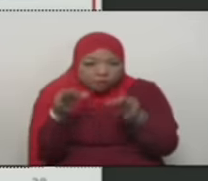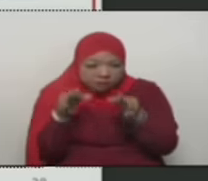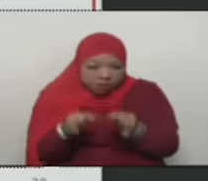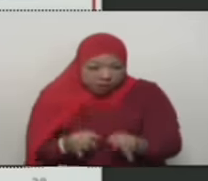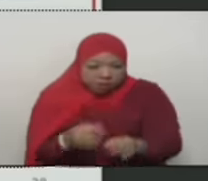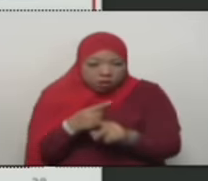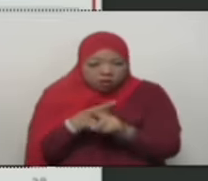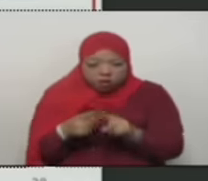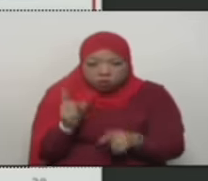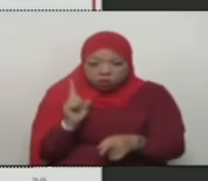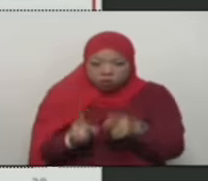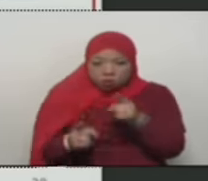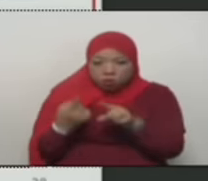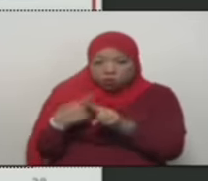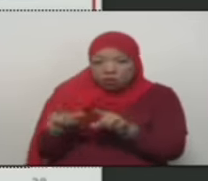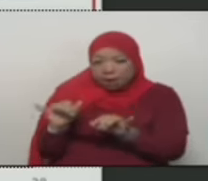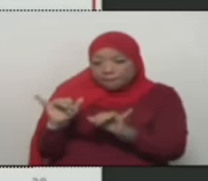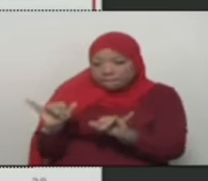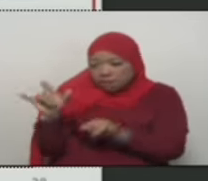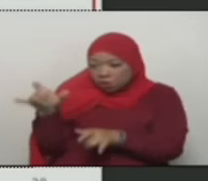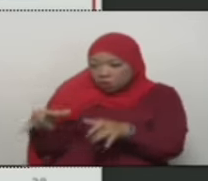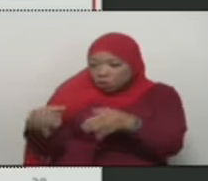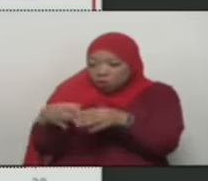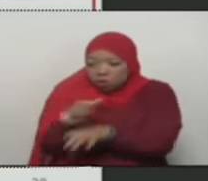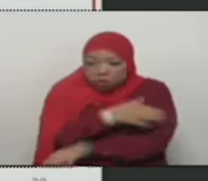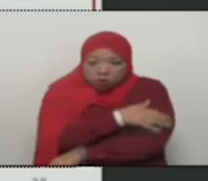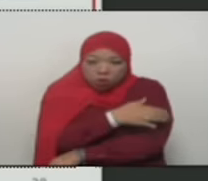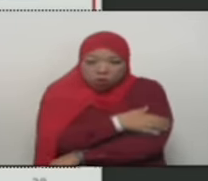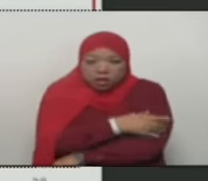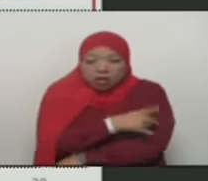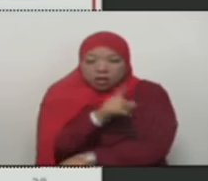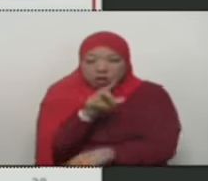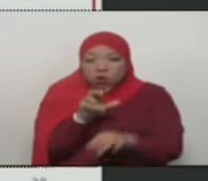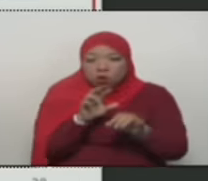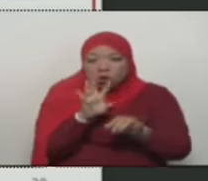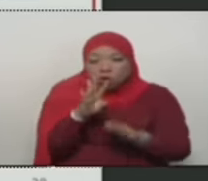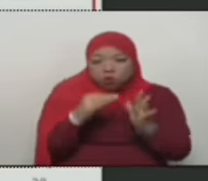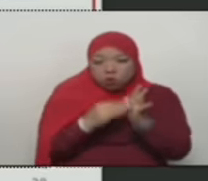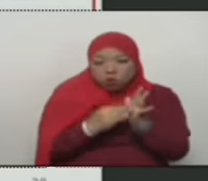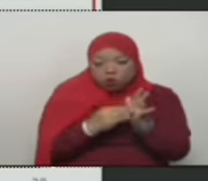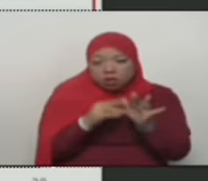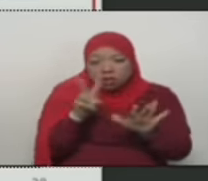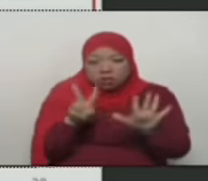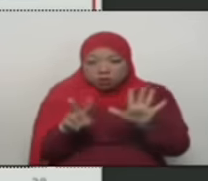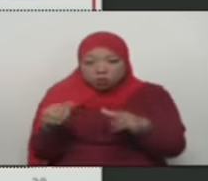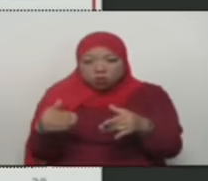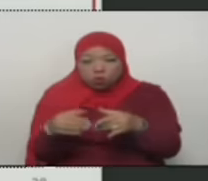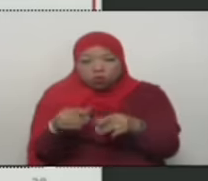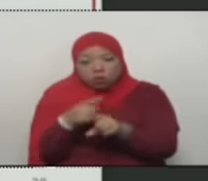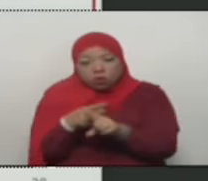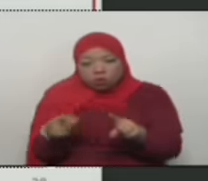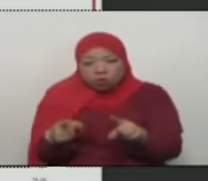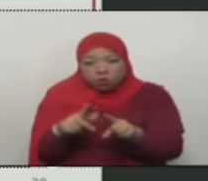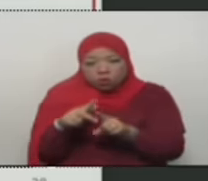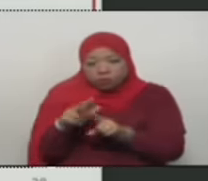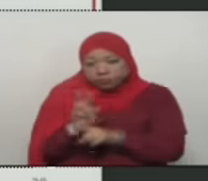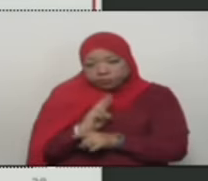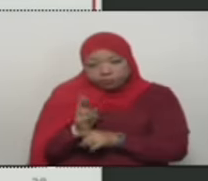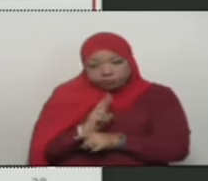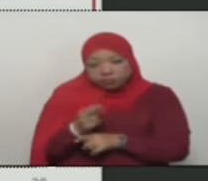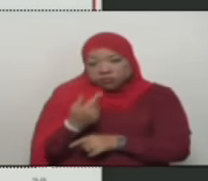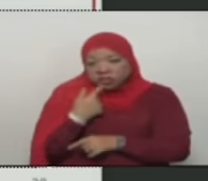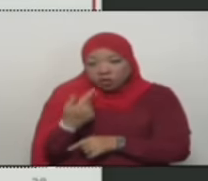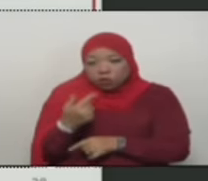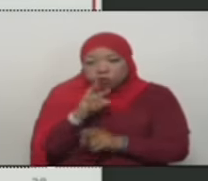Sin embargo, ahí lo dicen ellos mismos, 997 actas fueron los que consiguieron. Y sin embargo, se aventuraron a decir